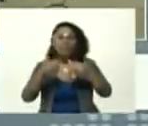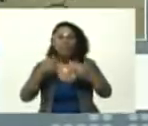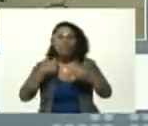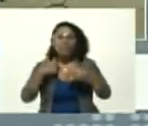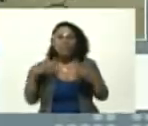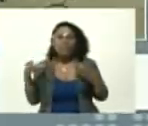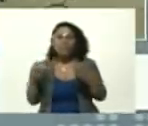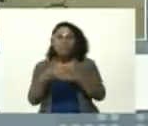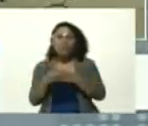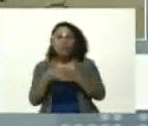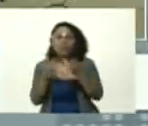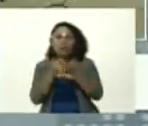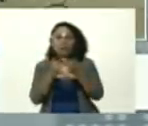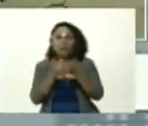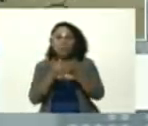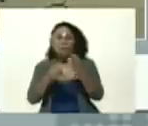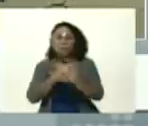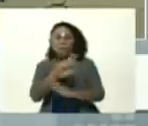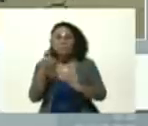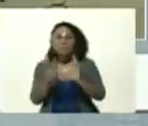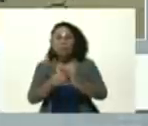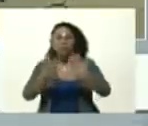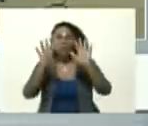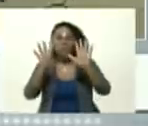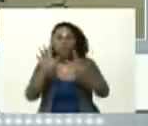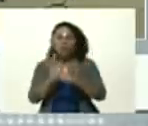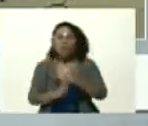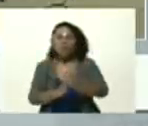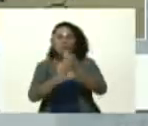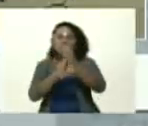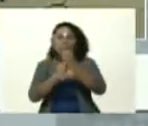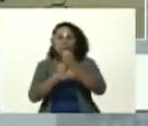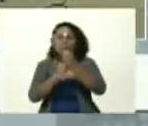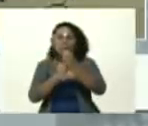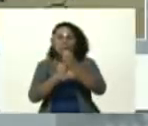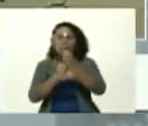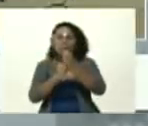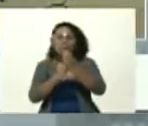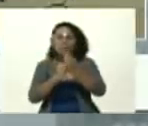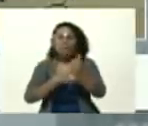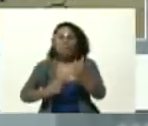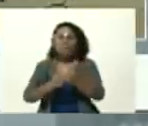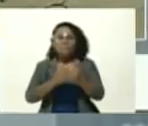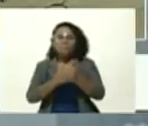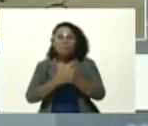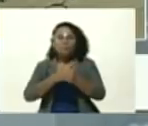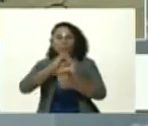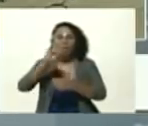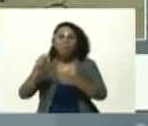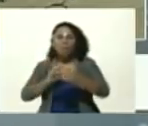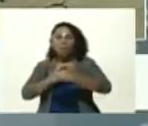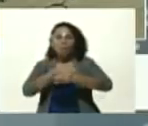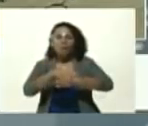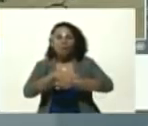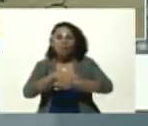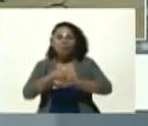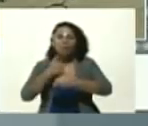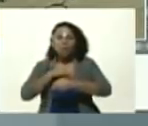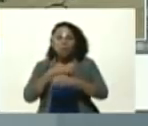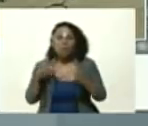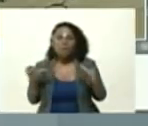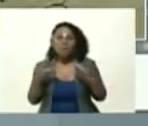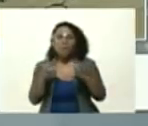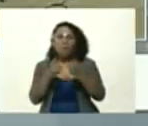reunión con la comisión en pleno, los 9 delegados y delegadas presididos por Jorge Rodríguez. Nos vamos a reunir en